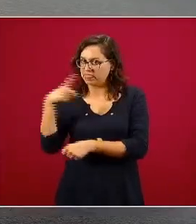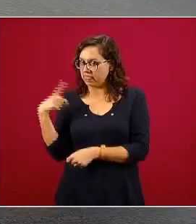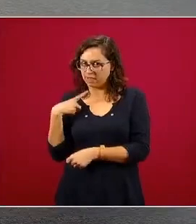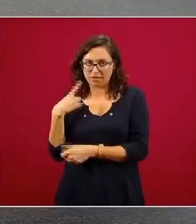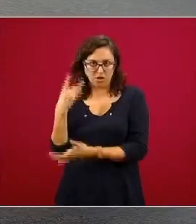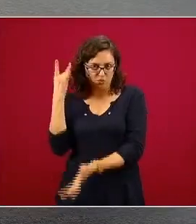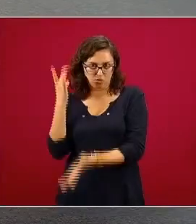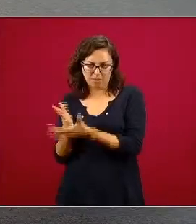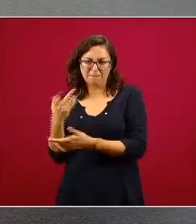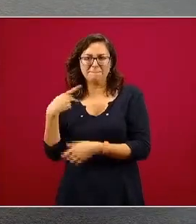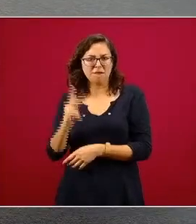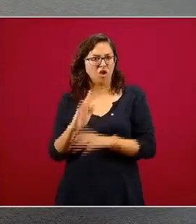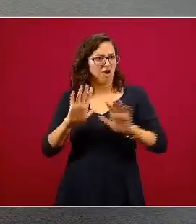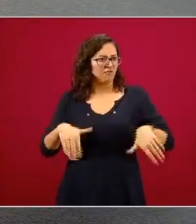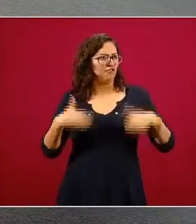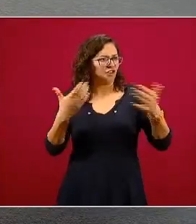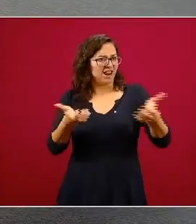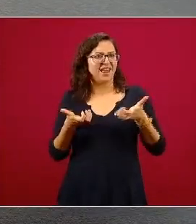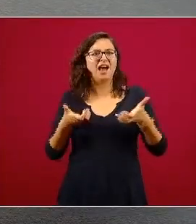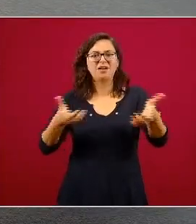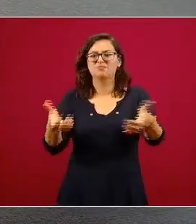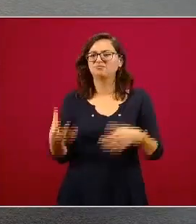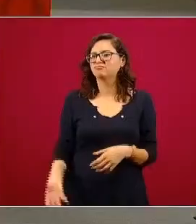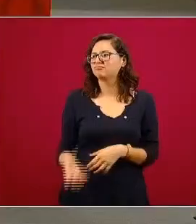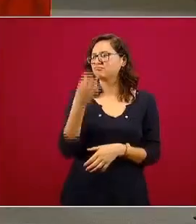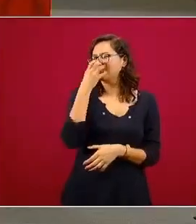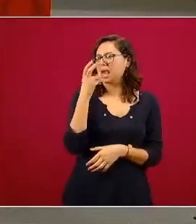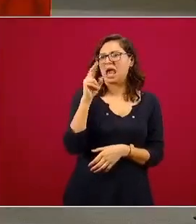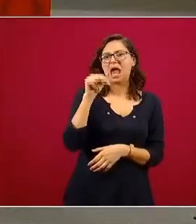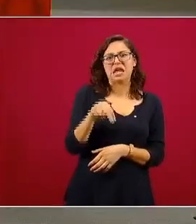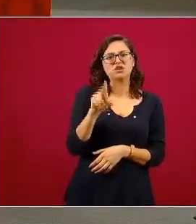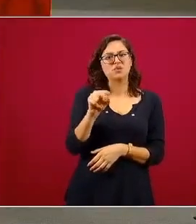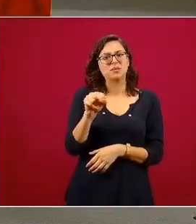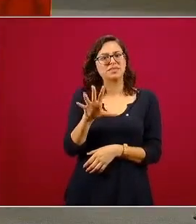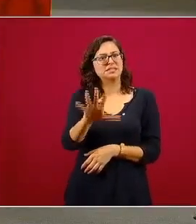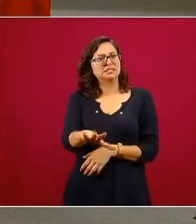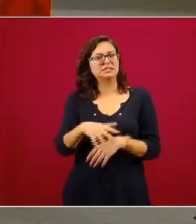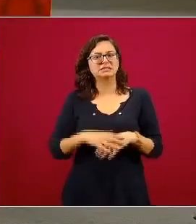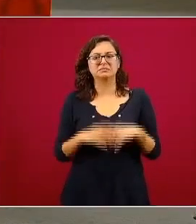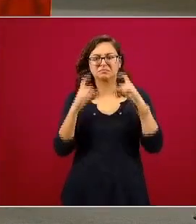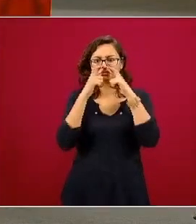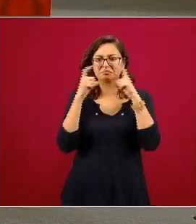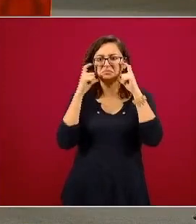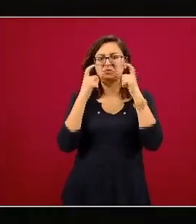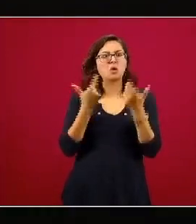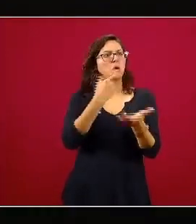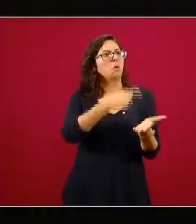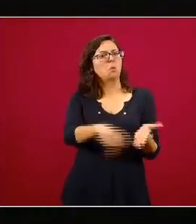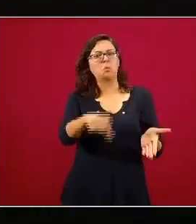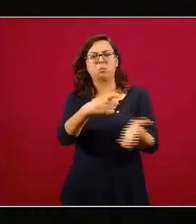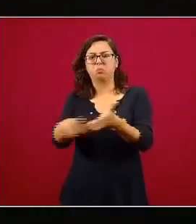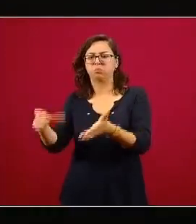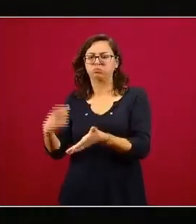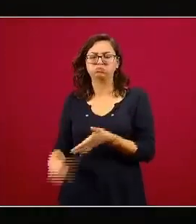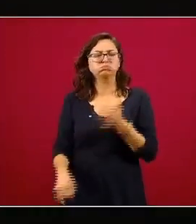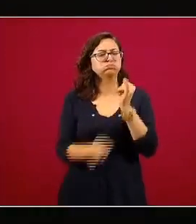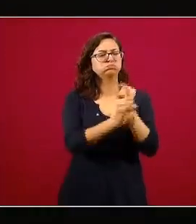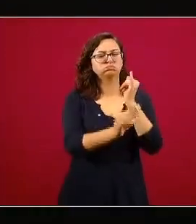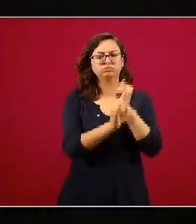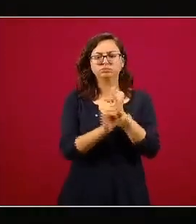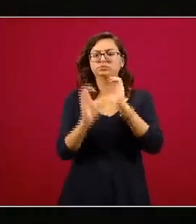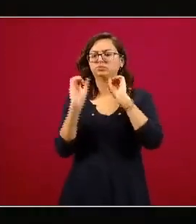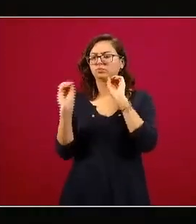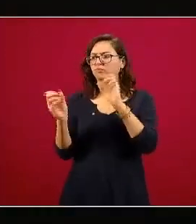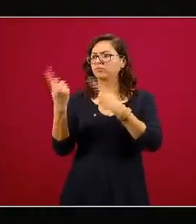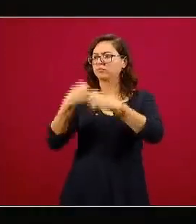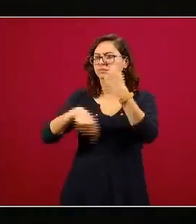a personas en la calle que traen justamente estas mascarillas y que incluso también se pueden adquirir a través de redes sociales o en establecimientos